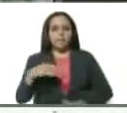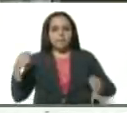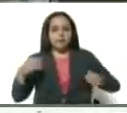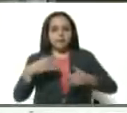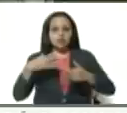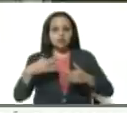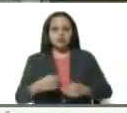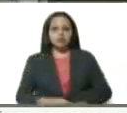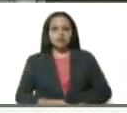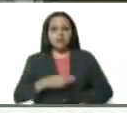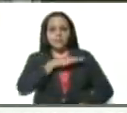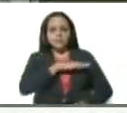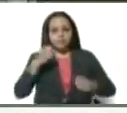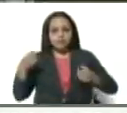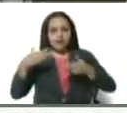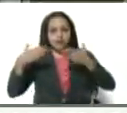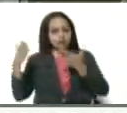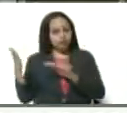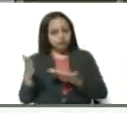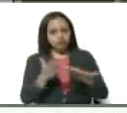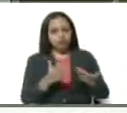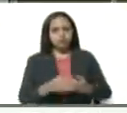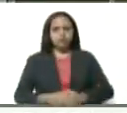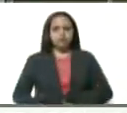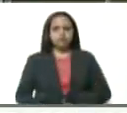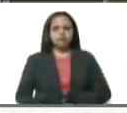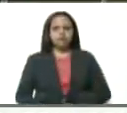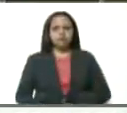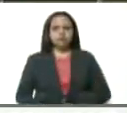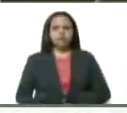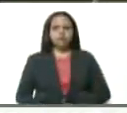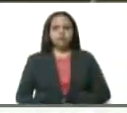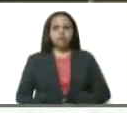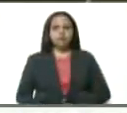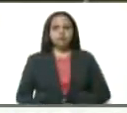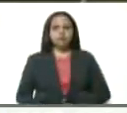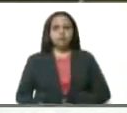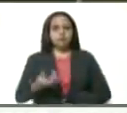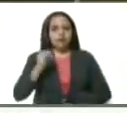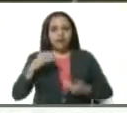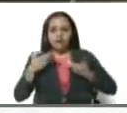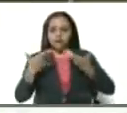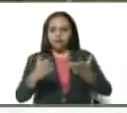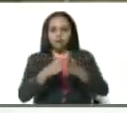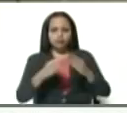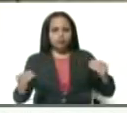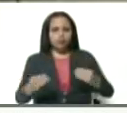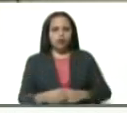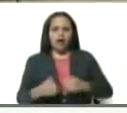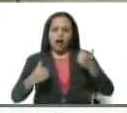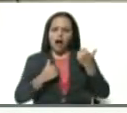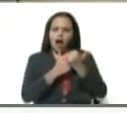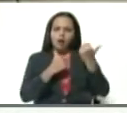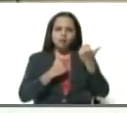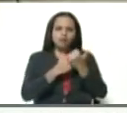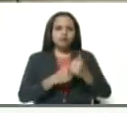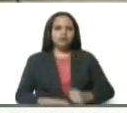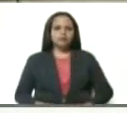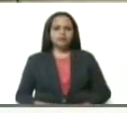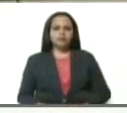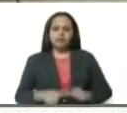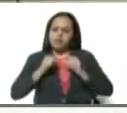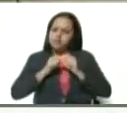llegó. Llegó la Misión Milagro, verdaderamente. Bueno, hay que darle todo el apoyo, seguir con todo el